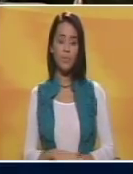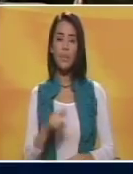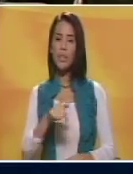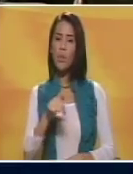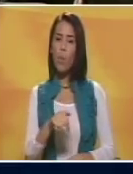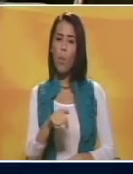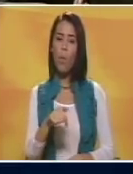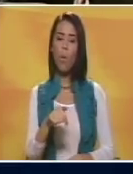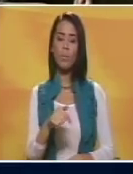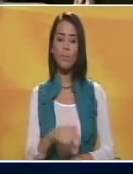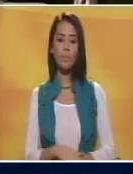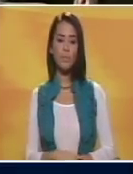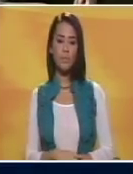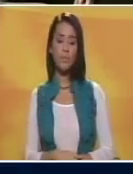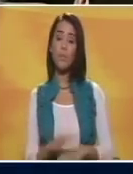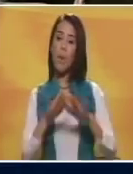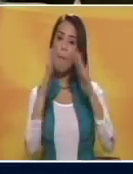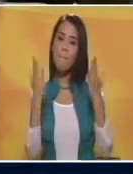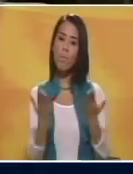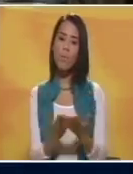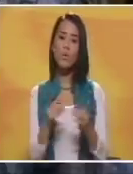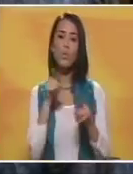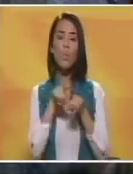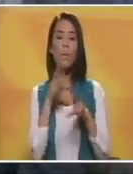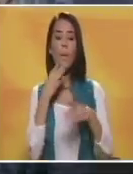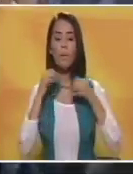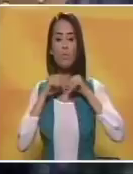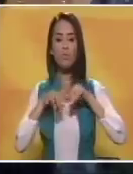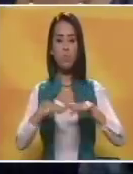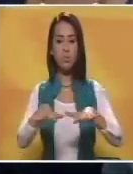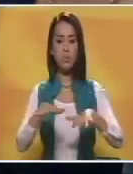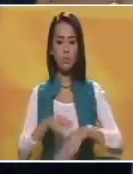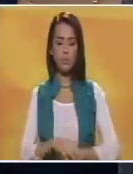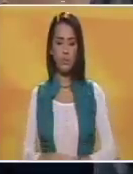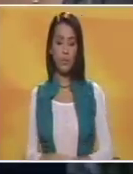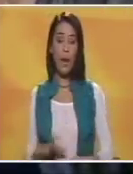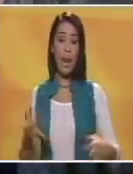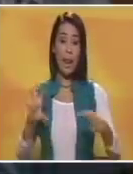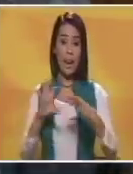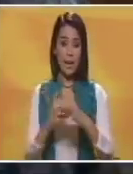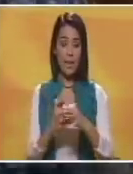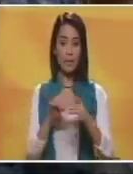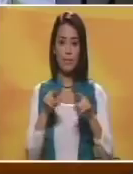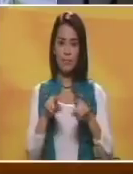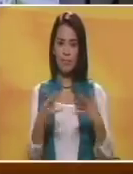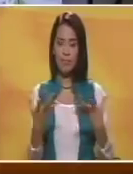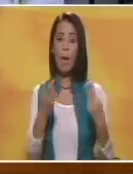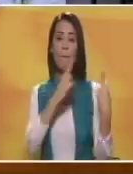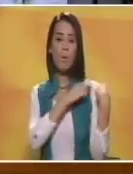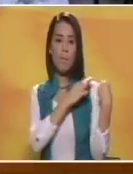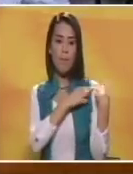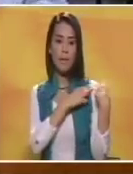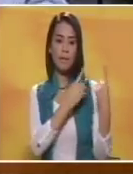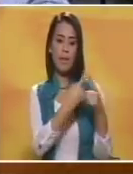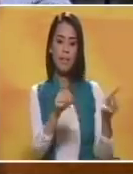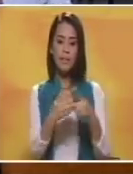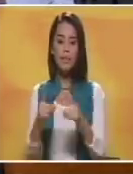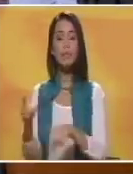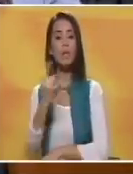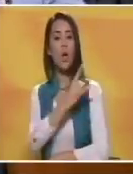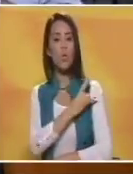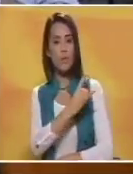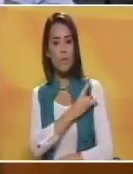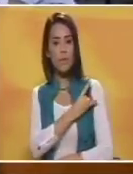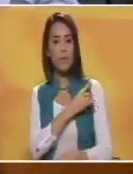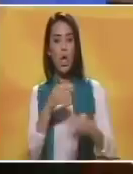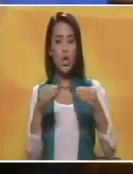hoy transita por el mundo de las redes sociales. La alianza está conformada por representantes de distintas universidades,